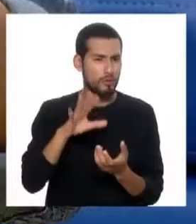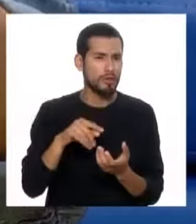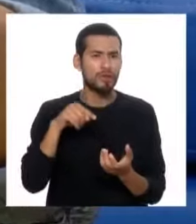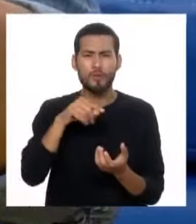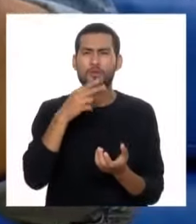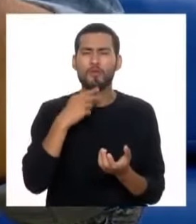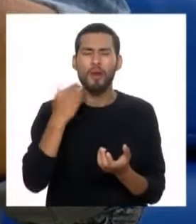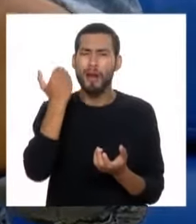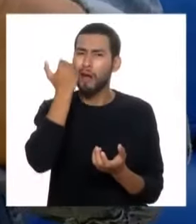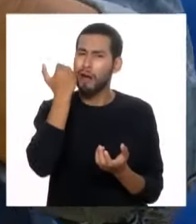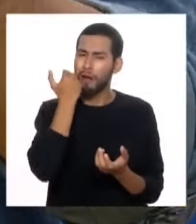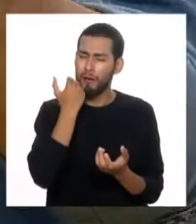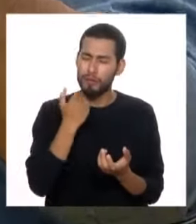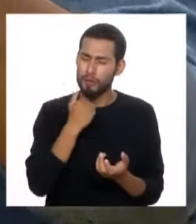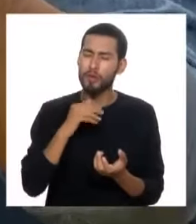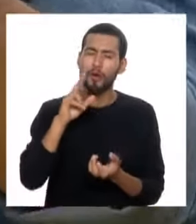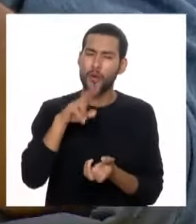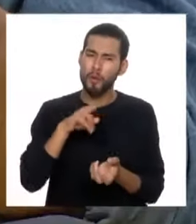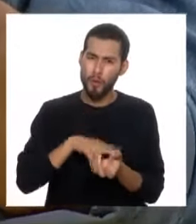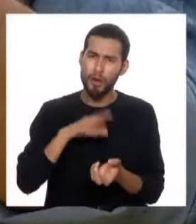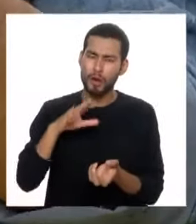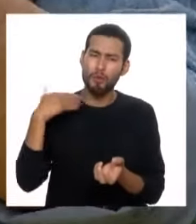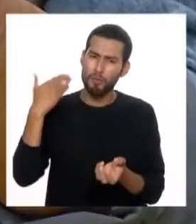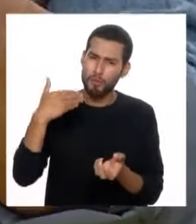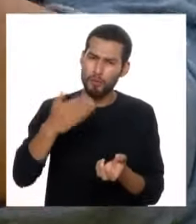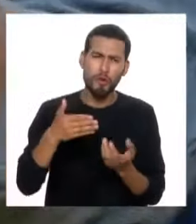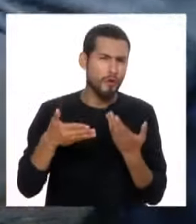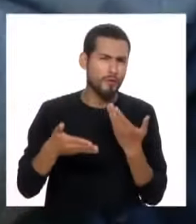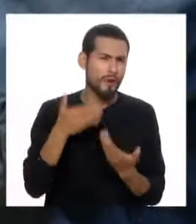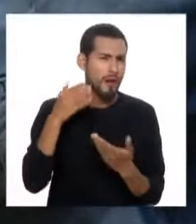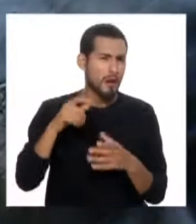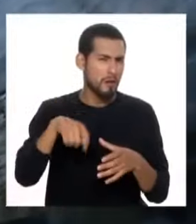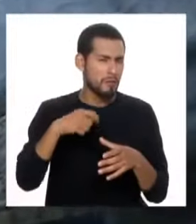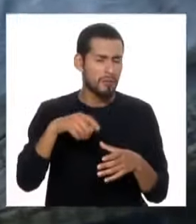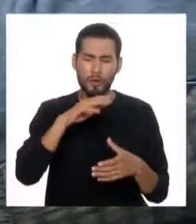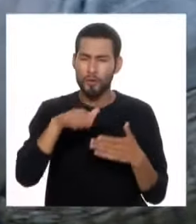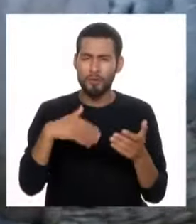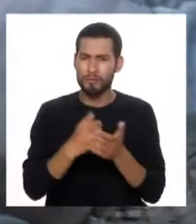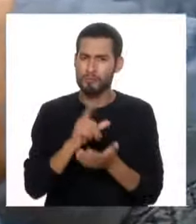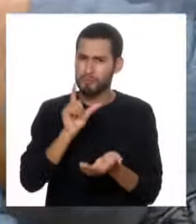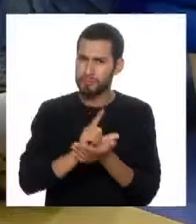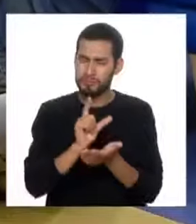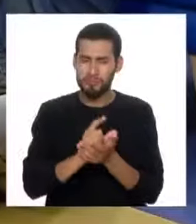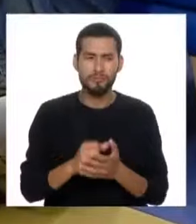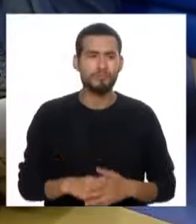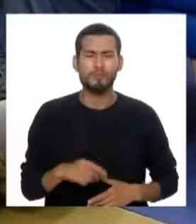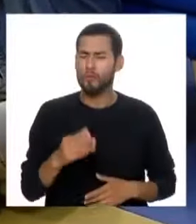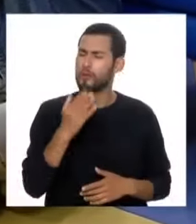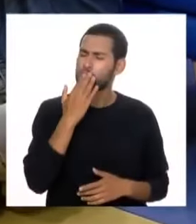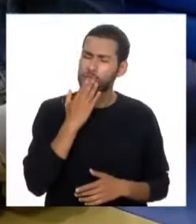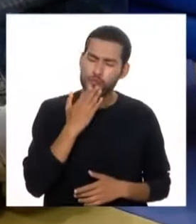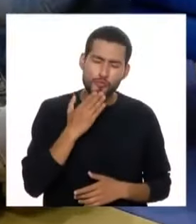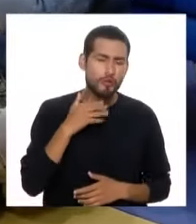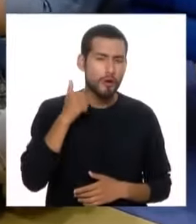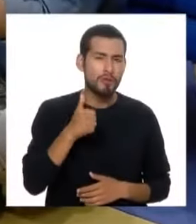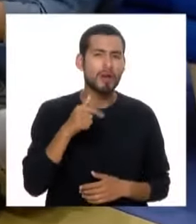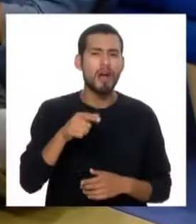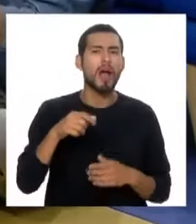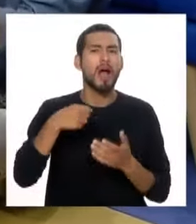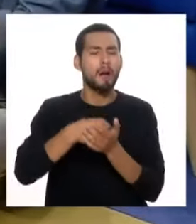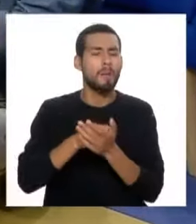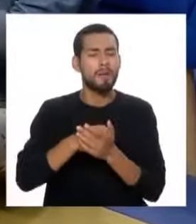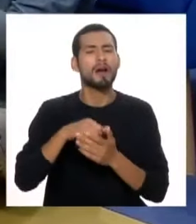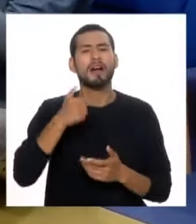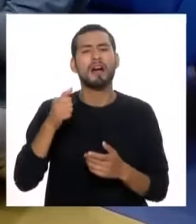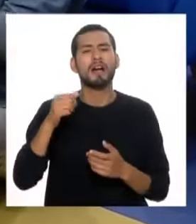es un dulce antiguo, tradicional, de sencilla preparación, como todos los limeños. Bien dulce, con harina de maíz,